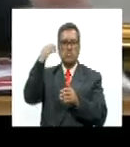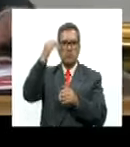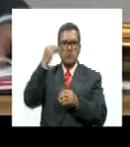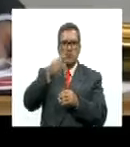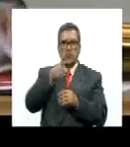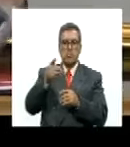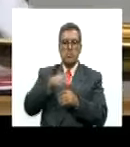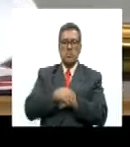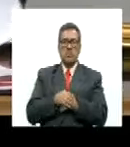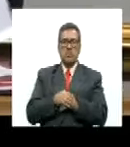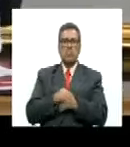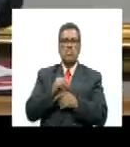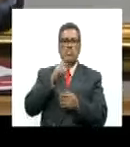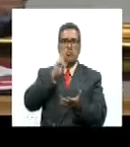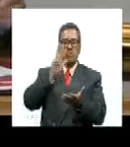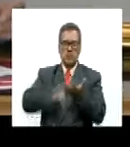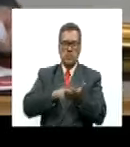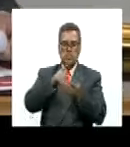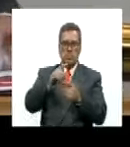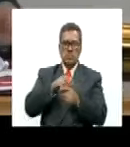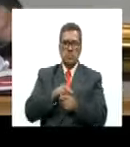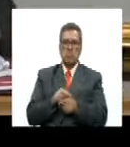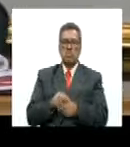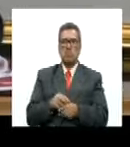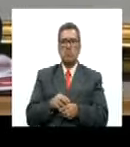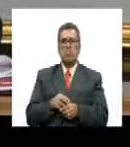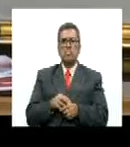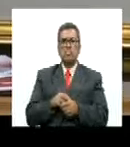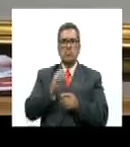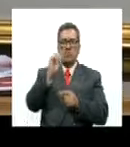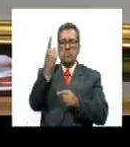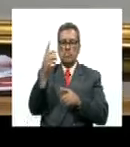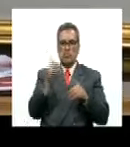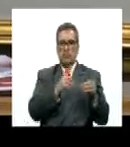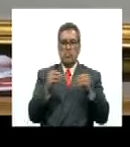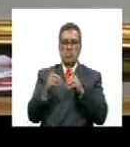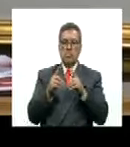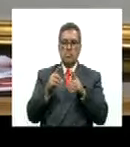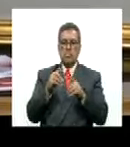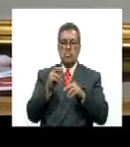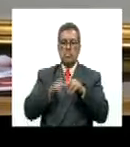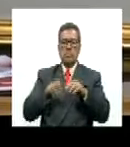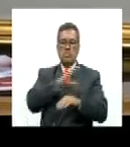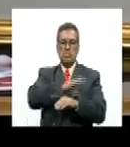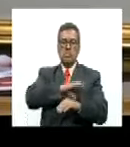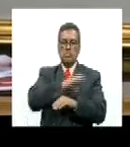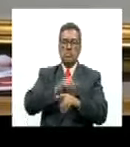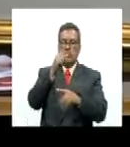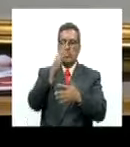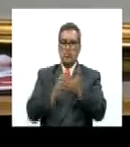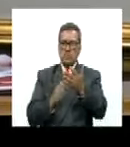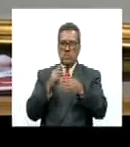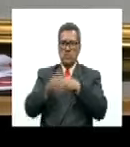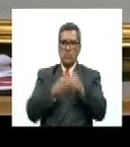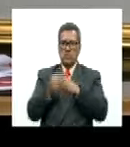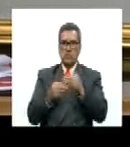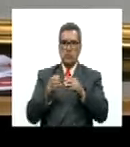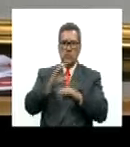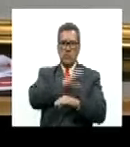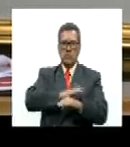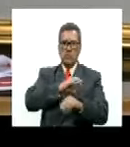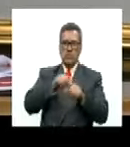consecuencia, se declara aprobado en primera discusión y se crea una comisión mixta conformada por las